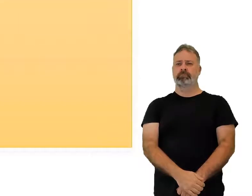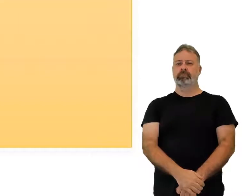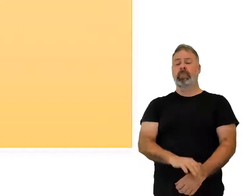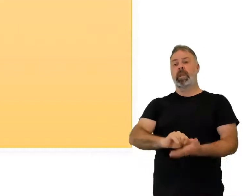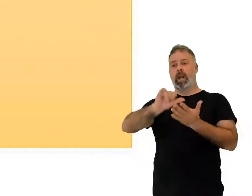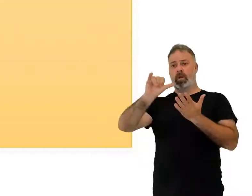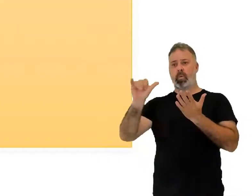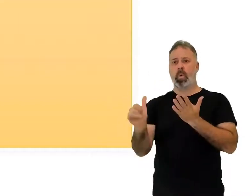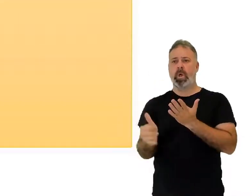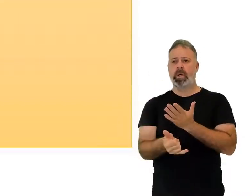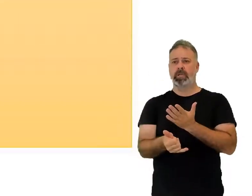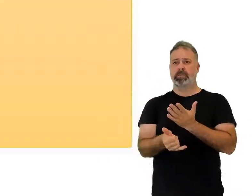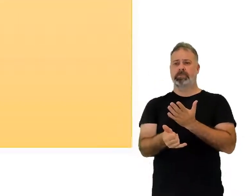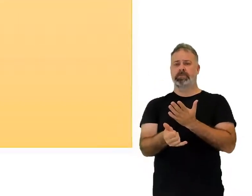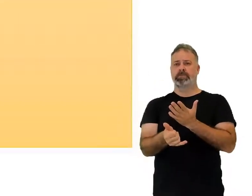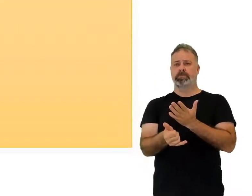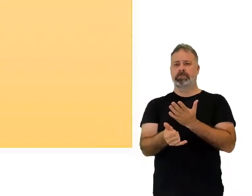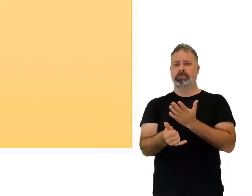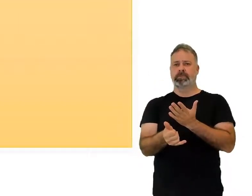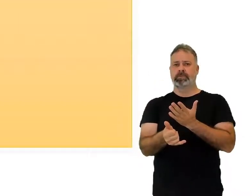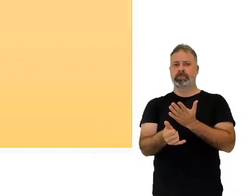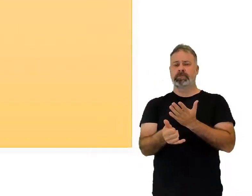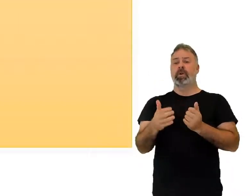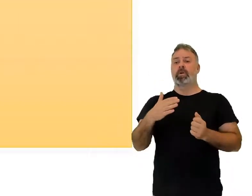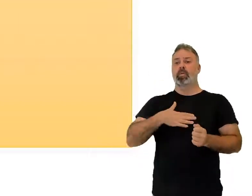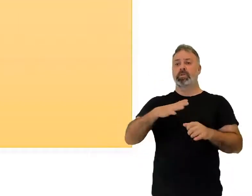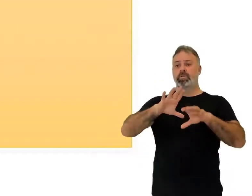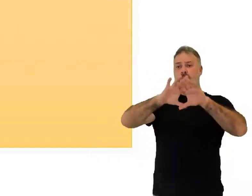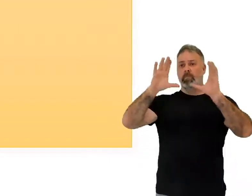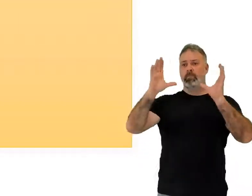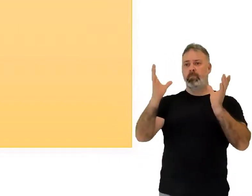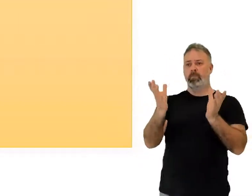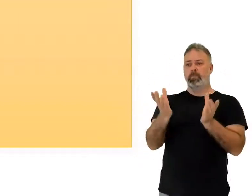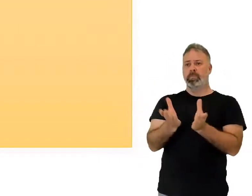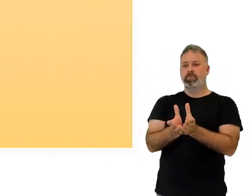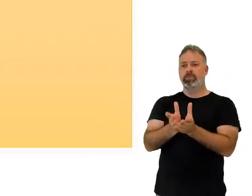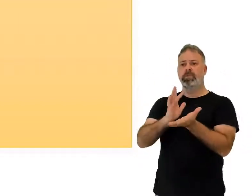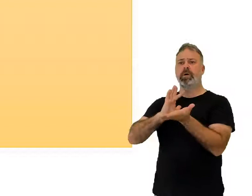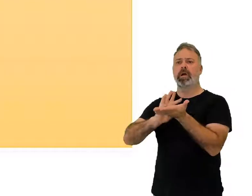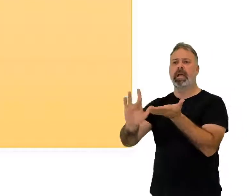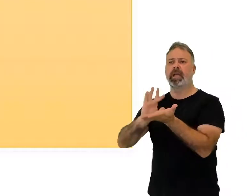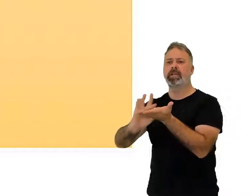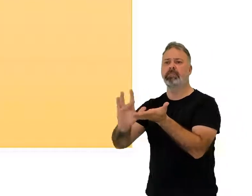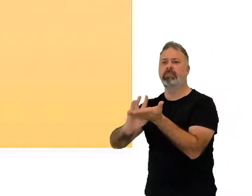que el lenguaje explica nuestro mundo.